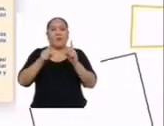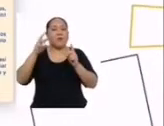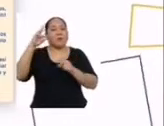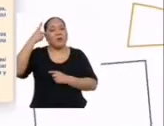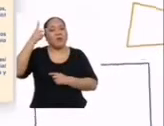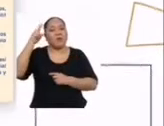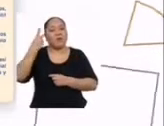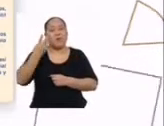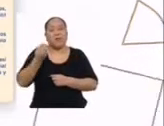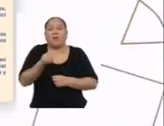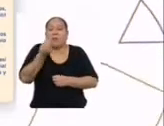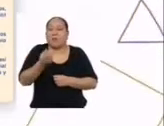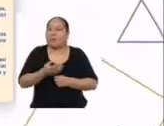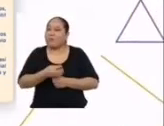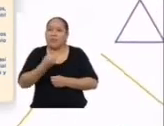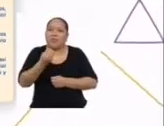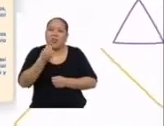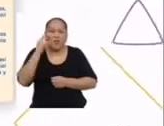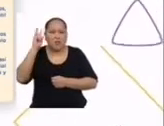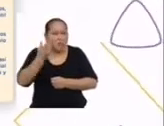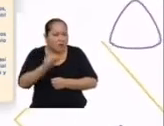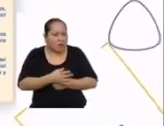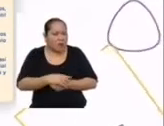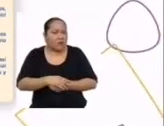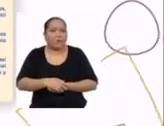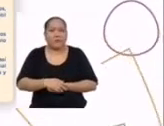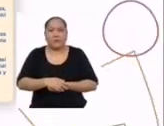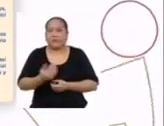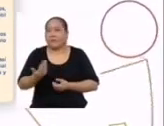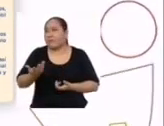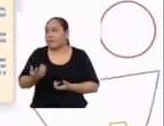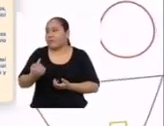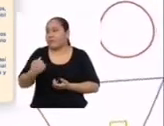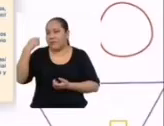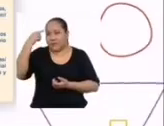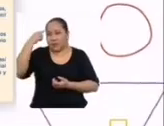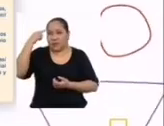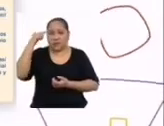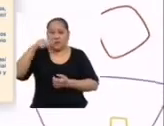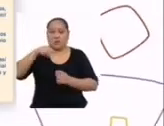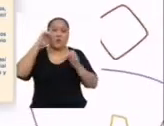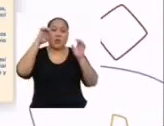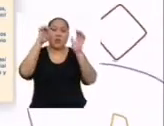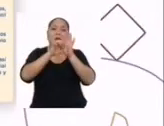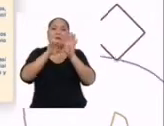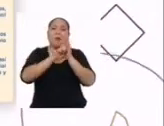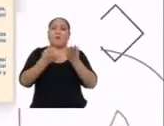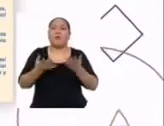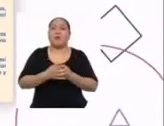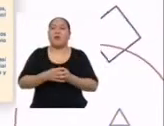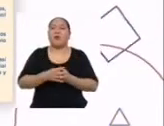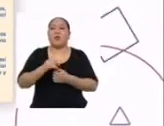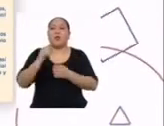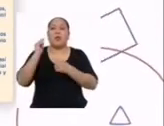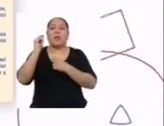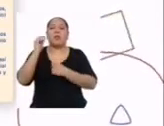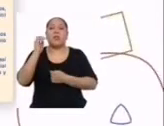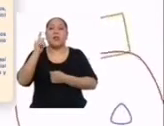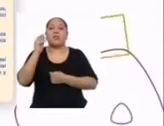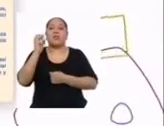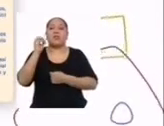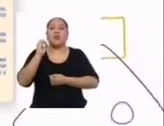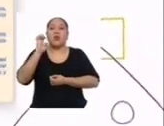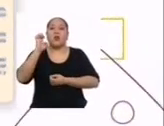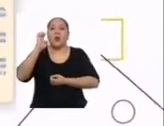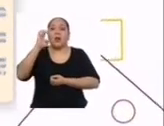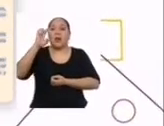poco. ¿Por qué, Yeremis? Porque tenía entendido que era un ejemplo de texto expositivo y el título